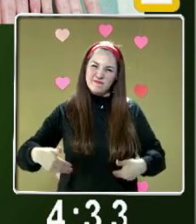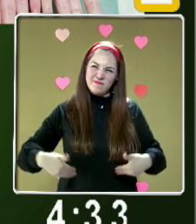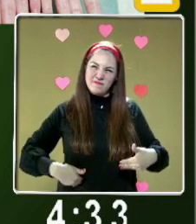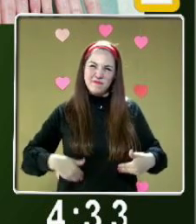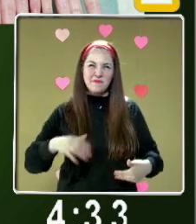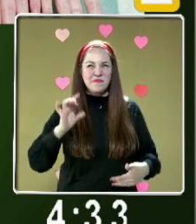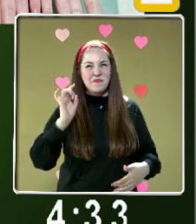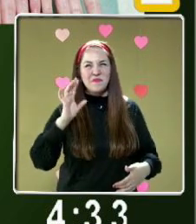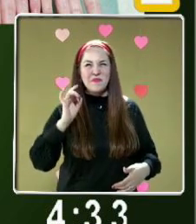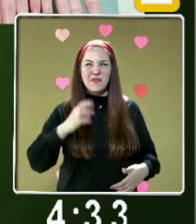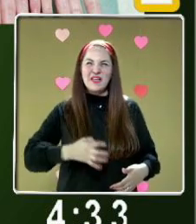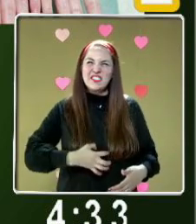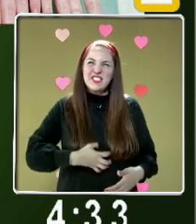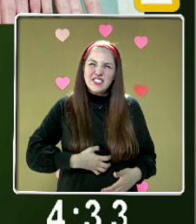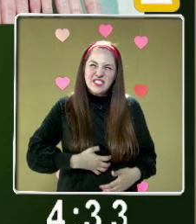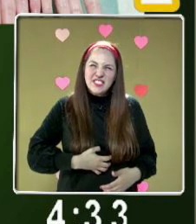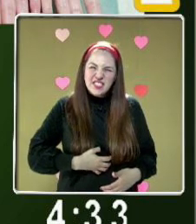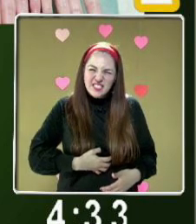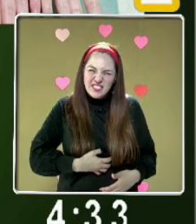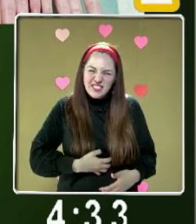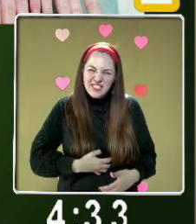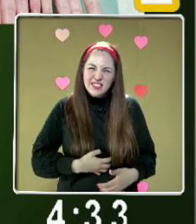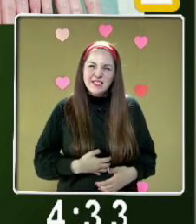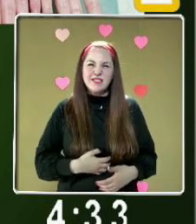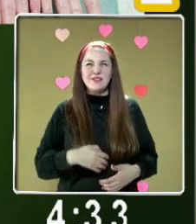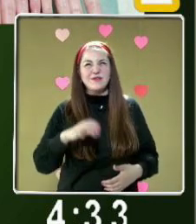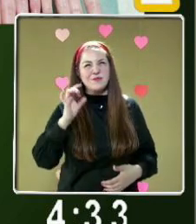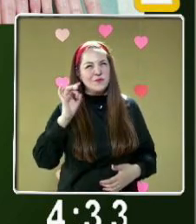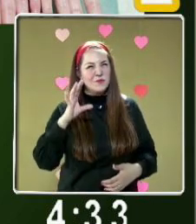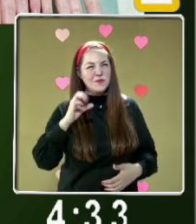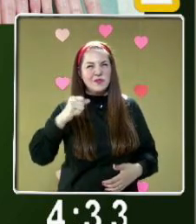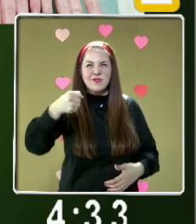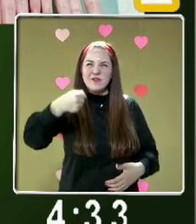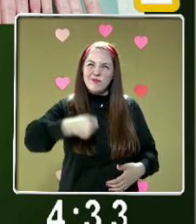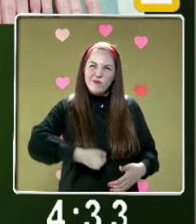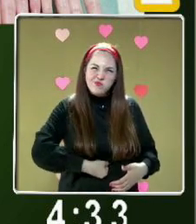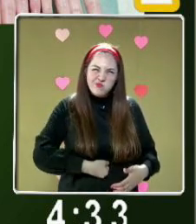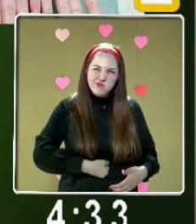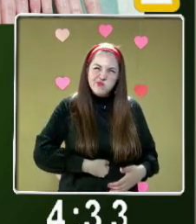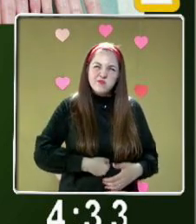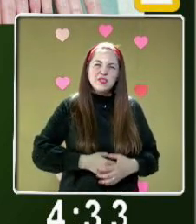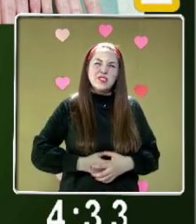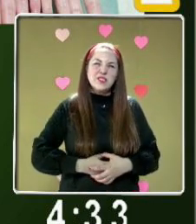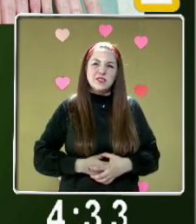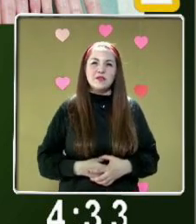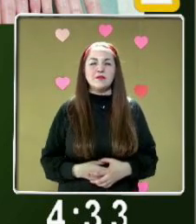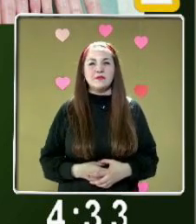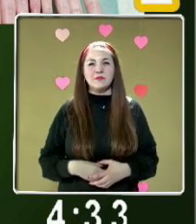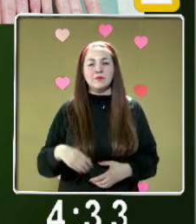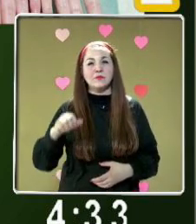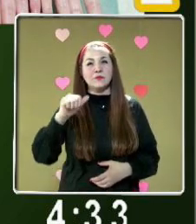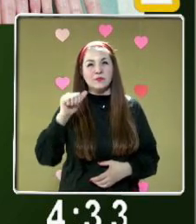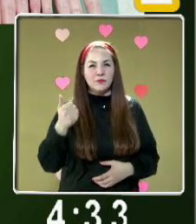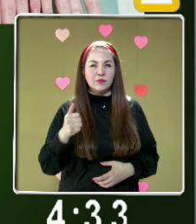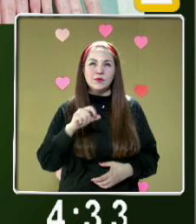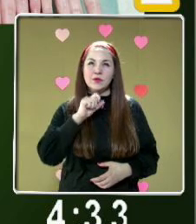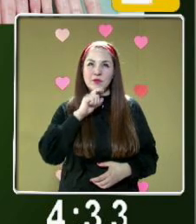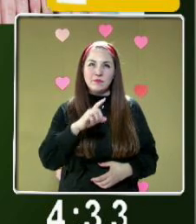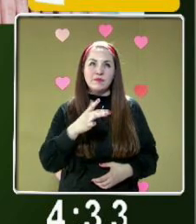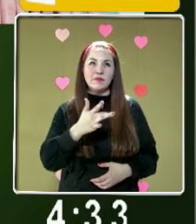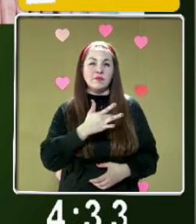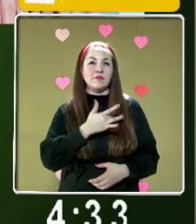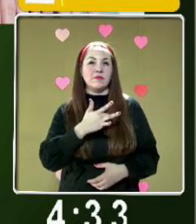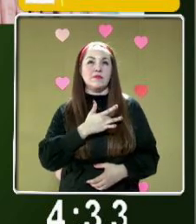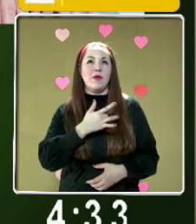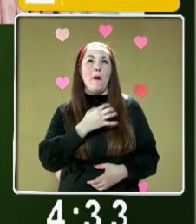dolor de estómago, así como que... como un nudo, oh, como y hace si te dieran un golpe. Así es. ¿Qué otra reacción usted conoce, maestra? Latidos. Obviamente